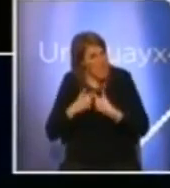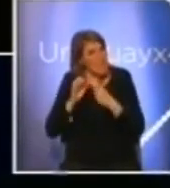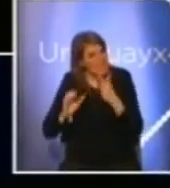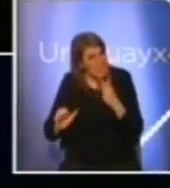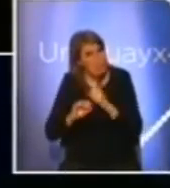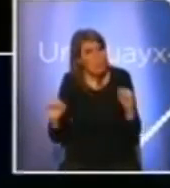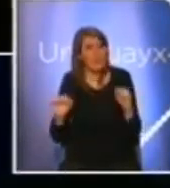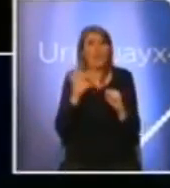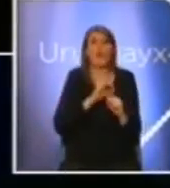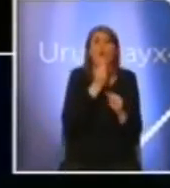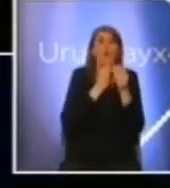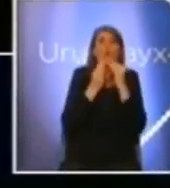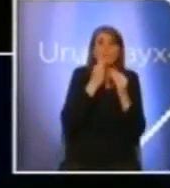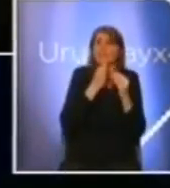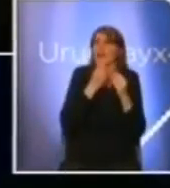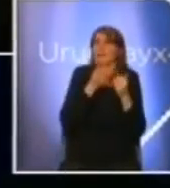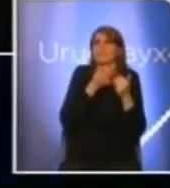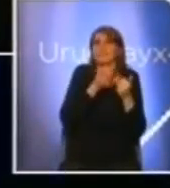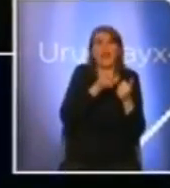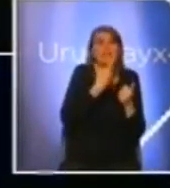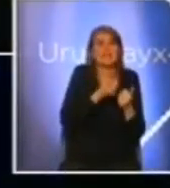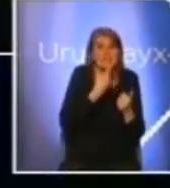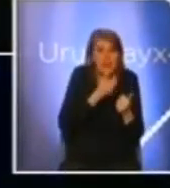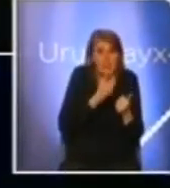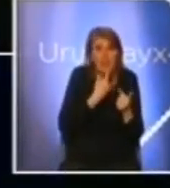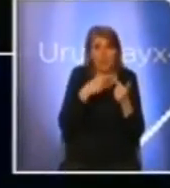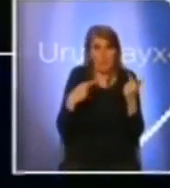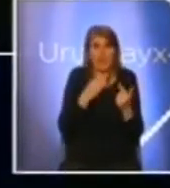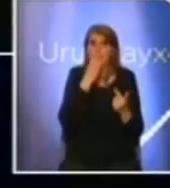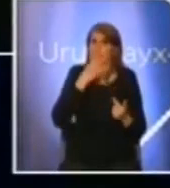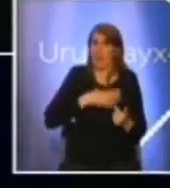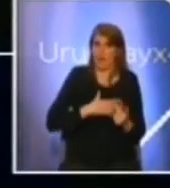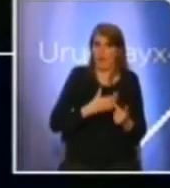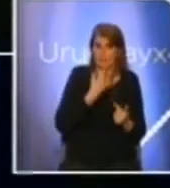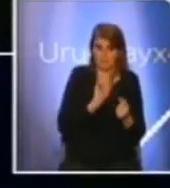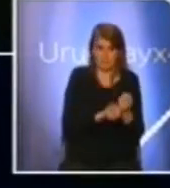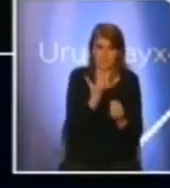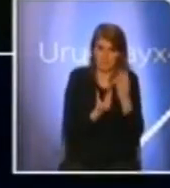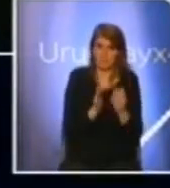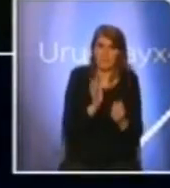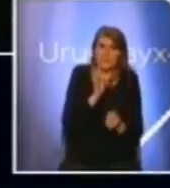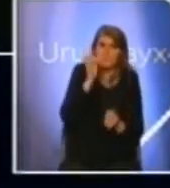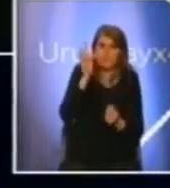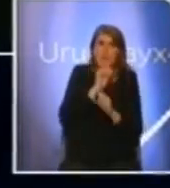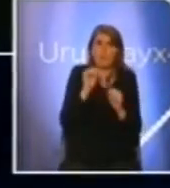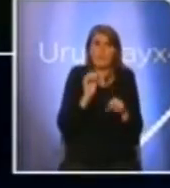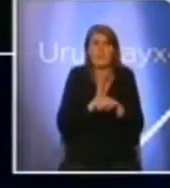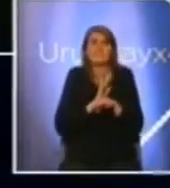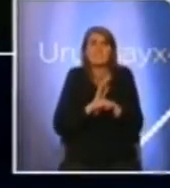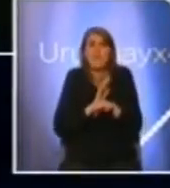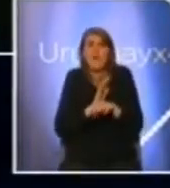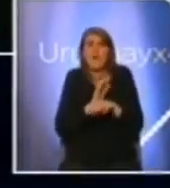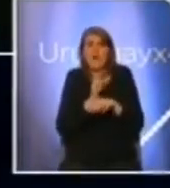o alimentos que curan, enzimas industriales, se podrá hacer biorremediación, es